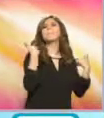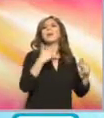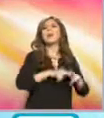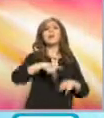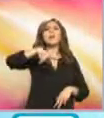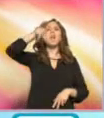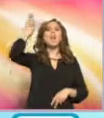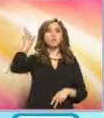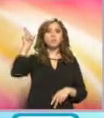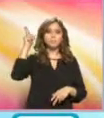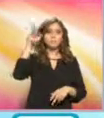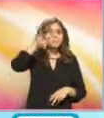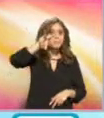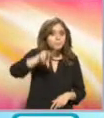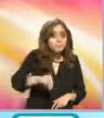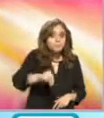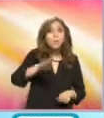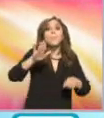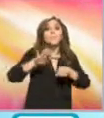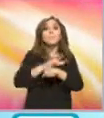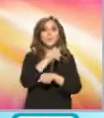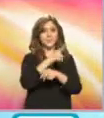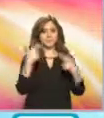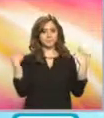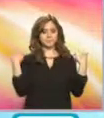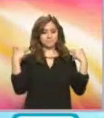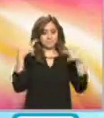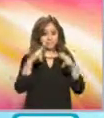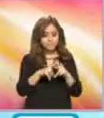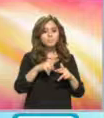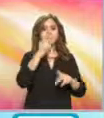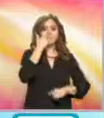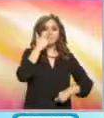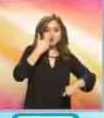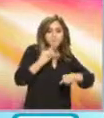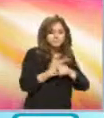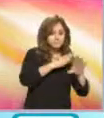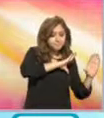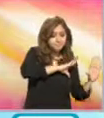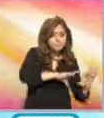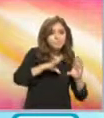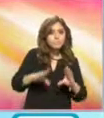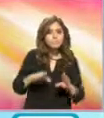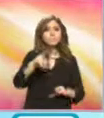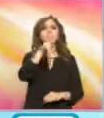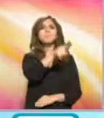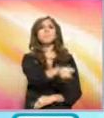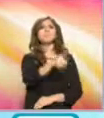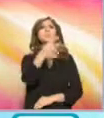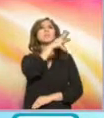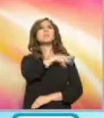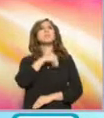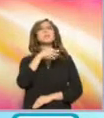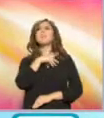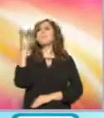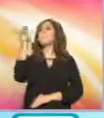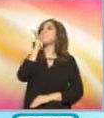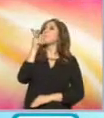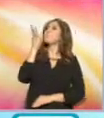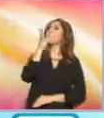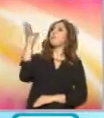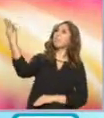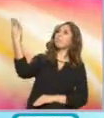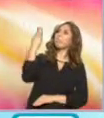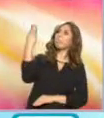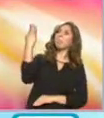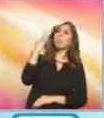Alicia? Sí. Y entonces la figura tan importante que tiene el maestro ante los ojos de un niño se empieza a desvanecer. Claro, si mi mamá no